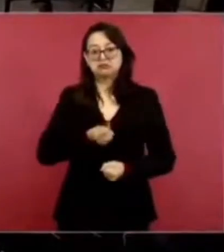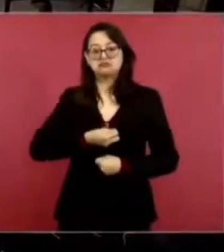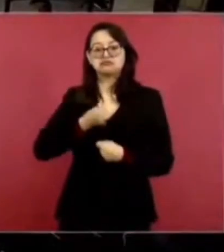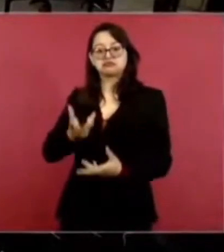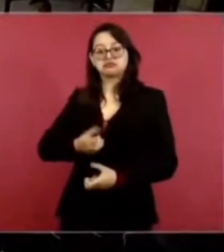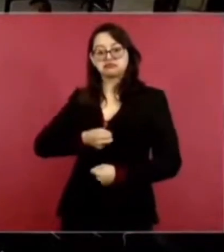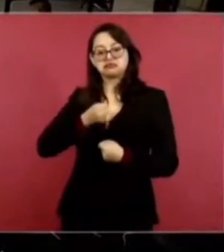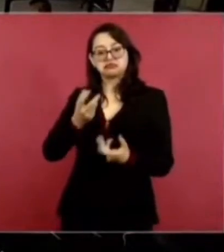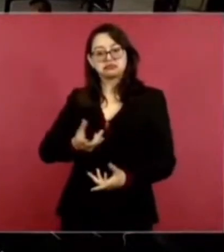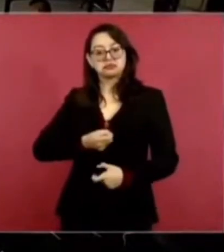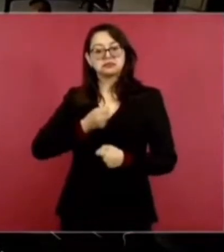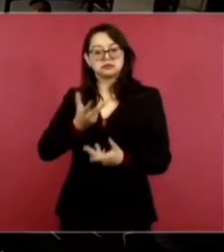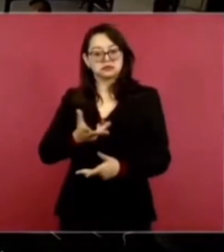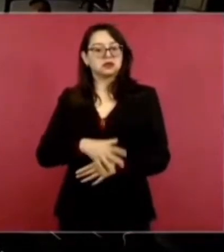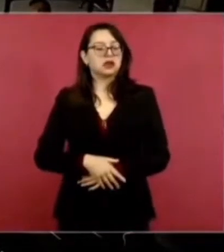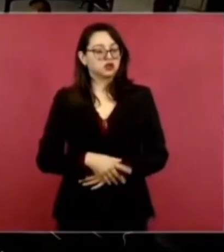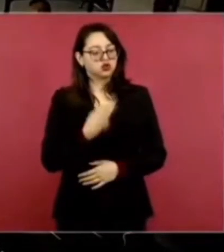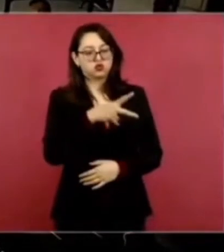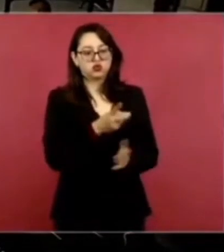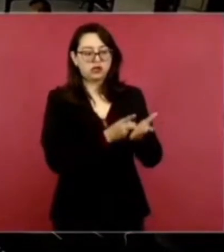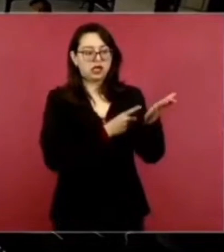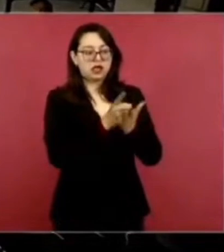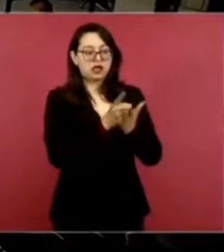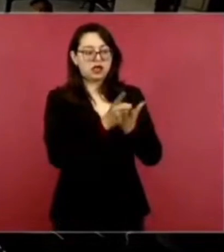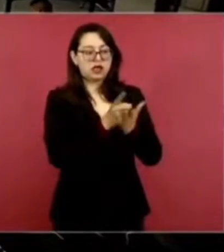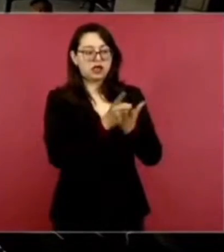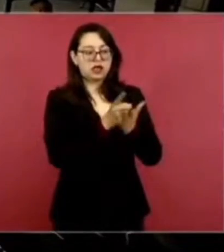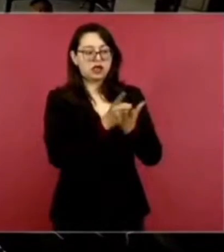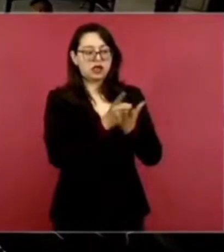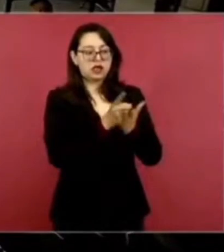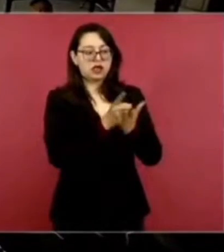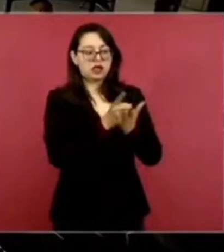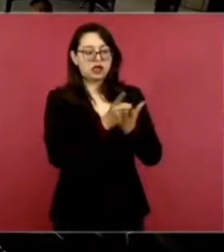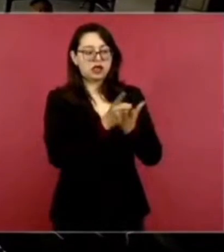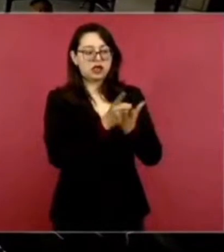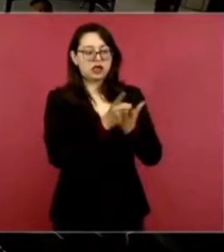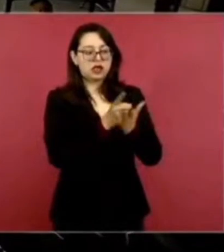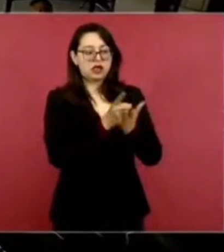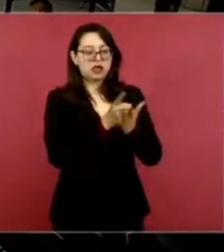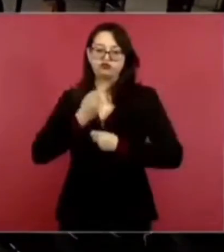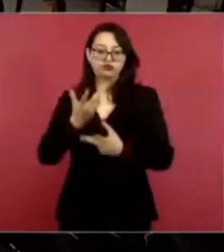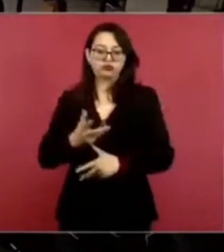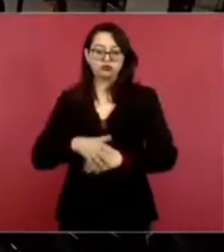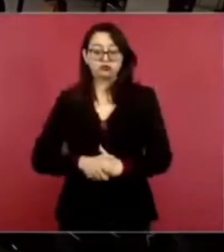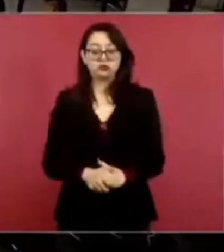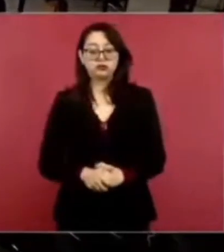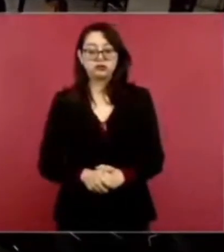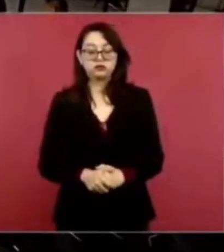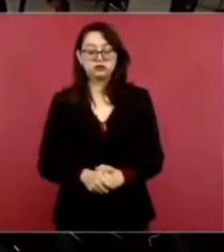ministro, con el expediente, esperando no sé qué,